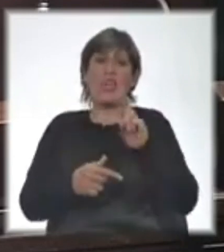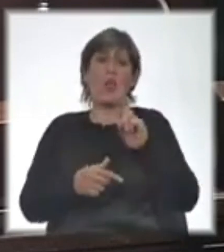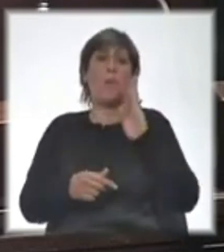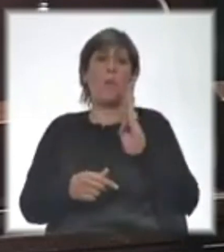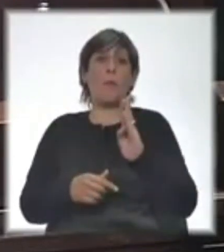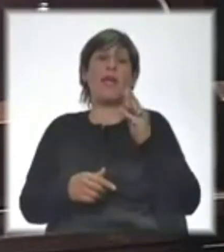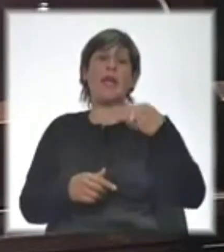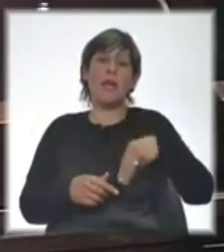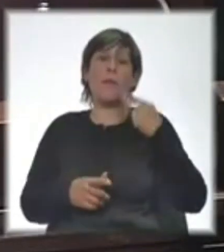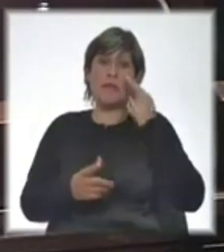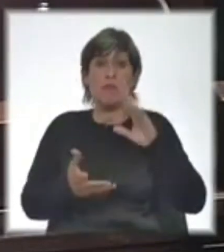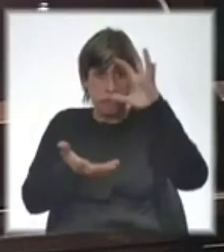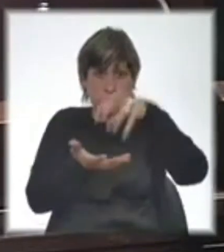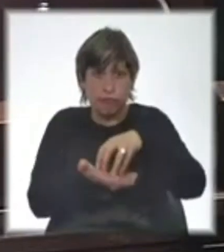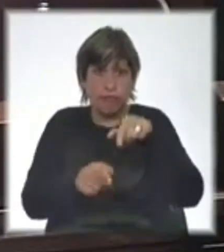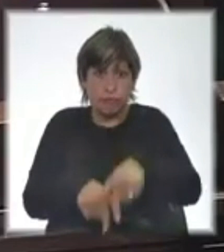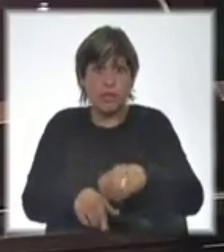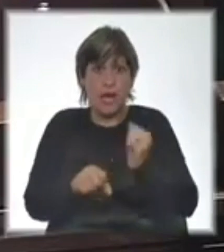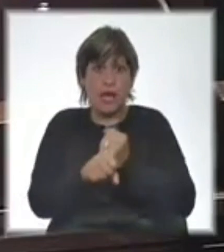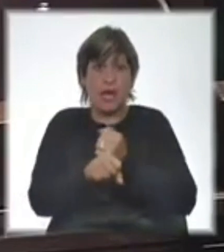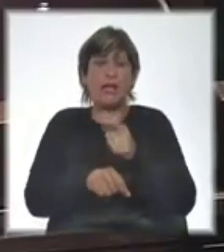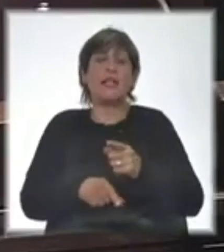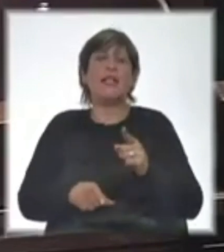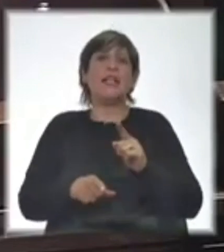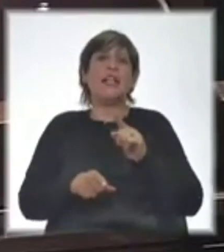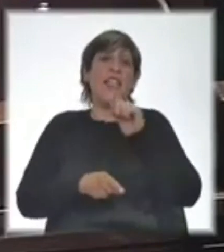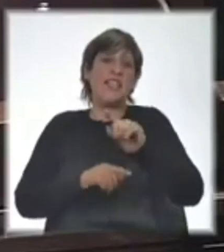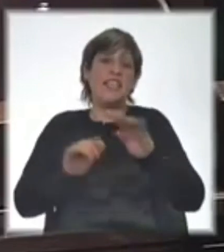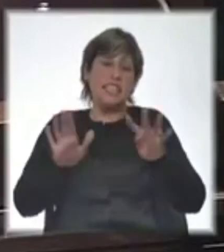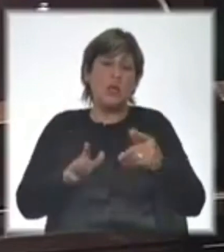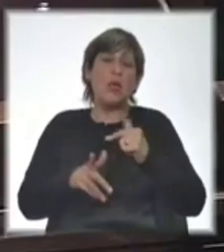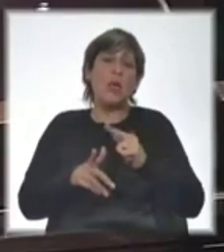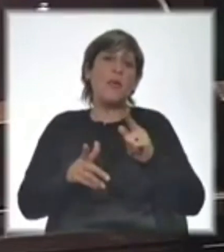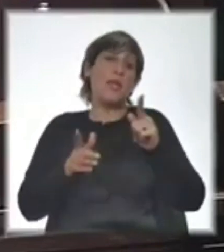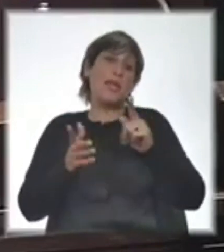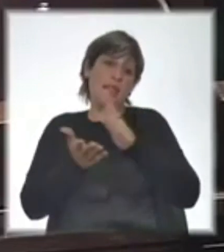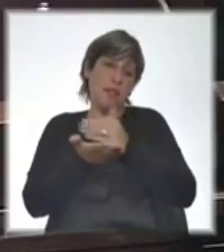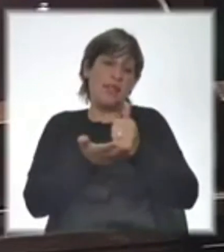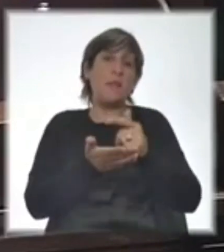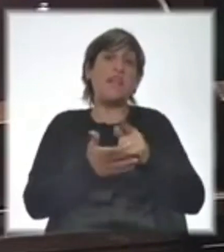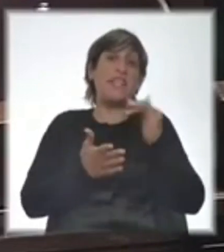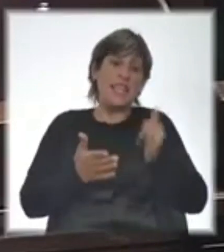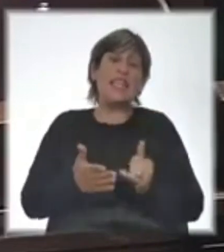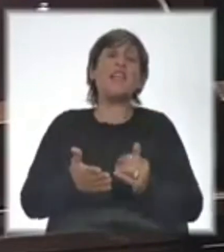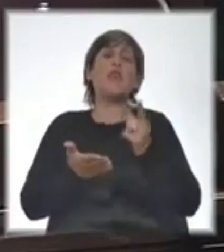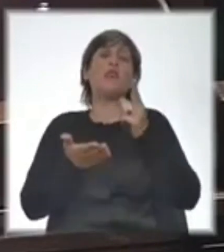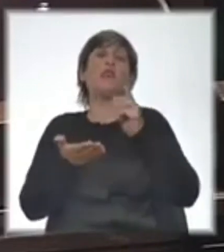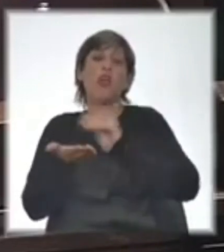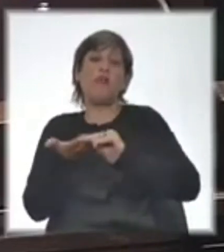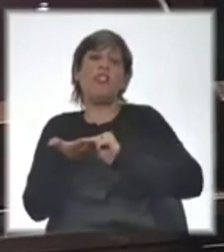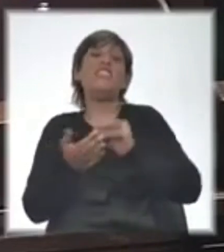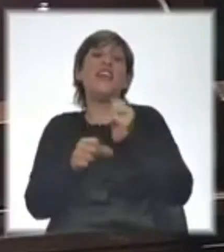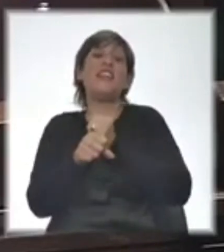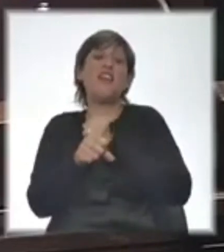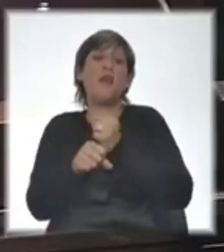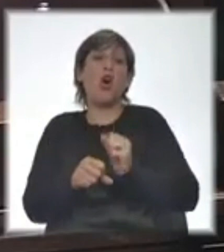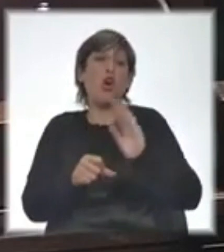Entonces, en las 19 capitales departamentales tenemos una oficina del Ministerio de Trabajo. Y en la planta de